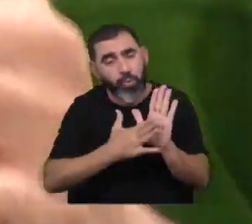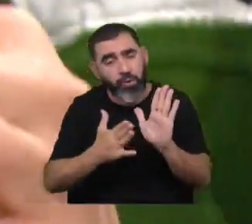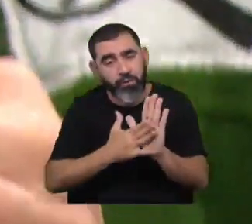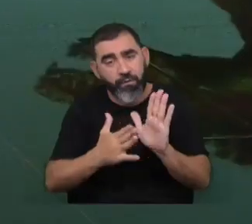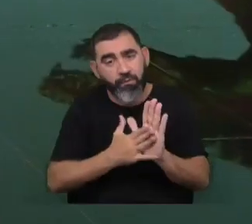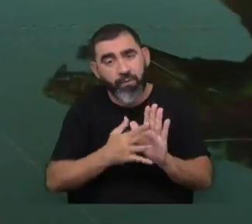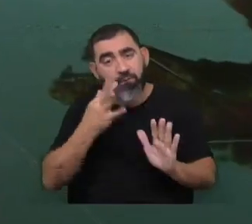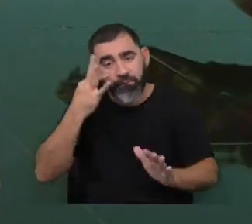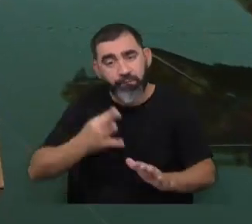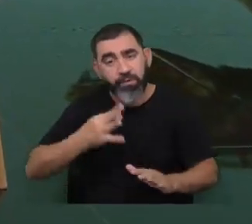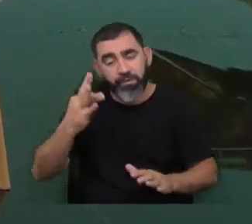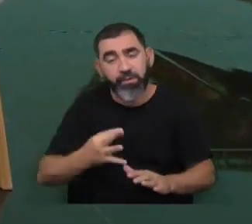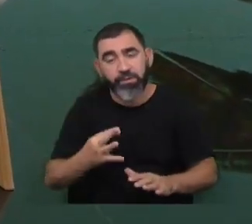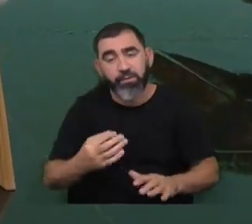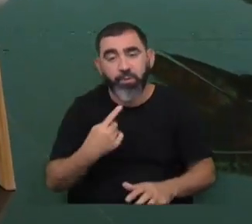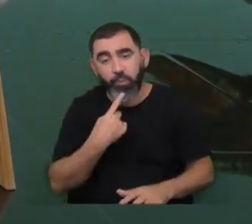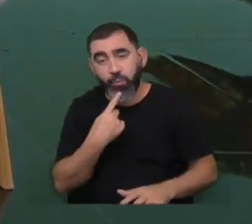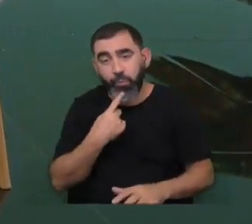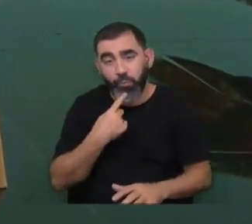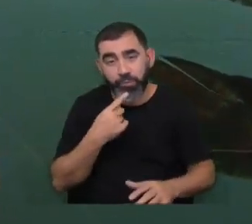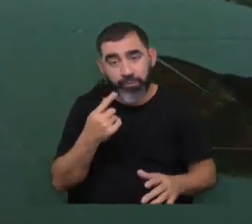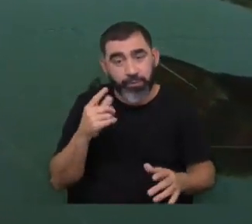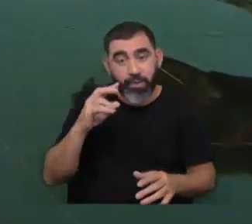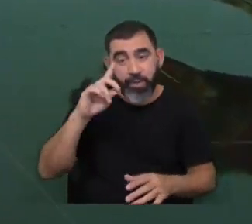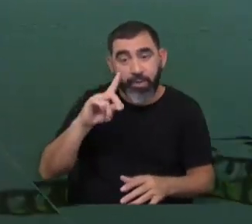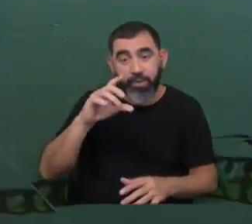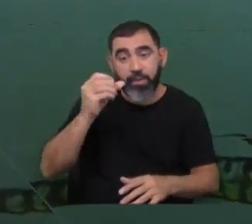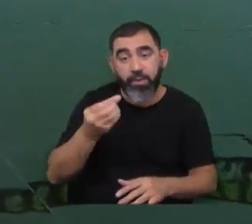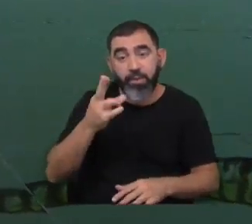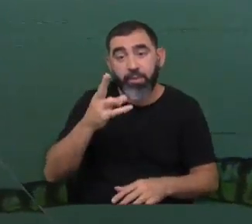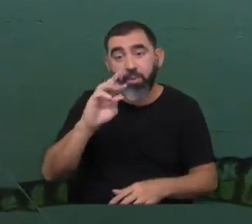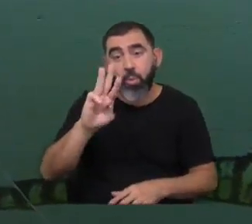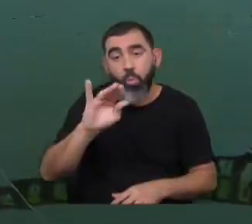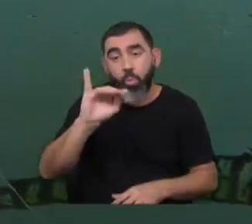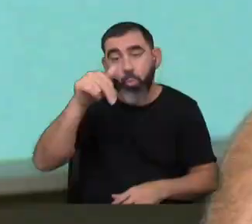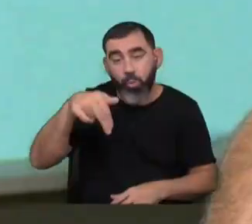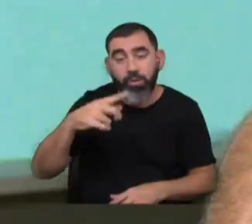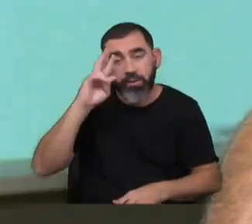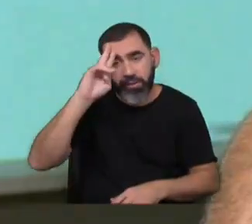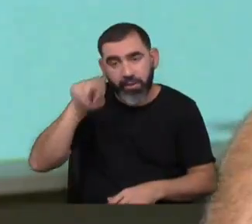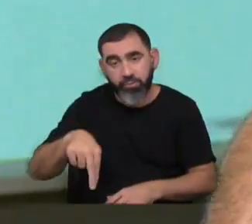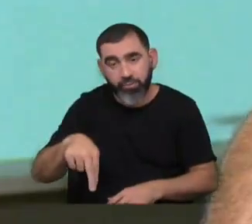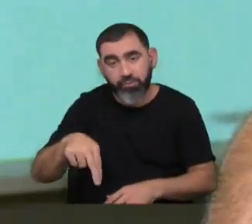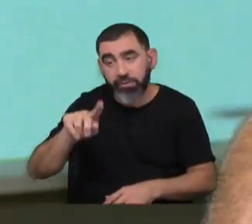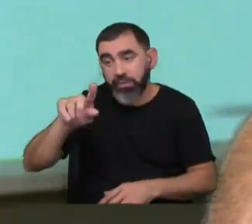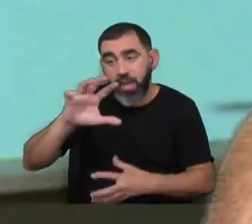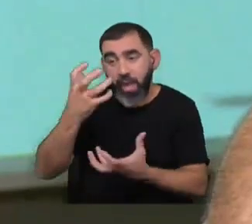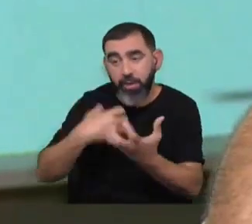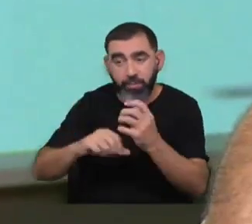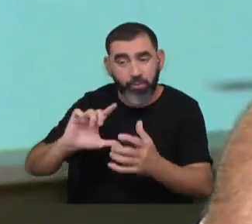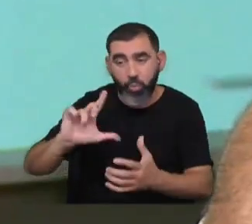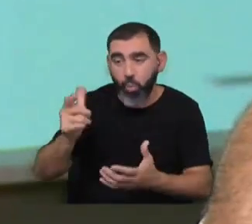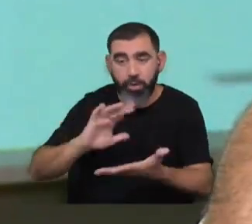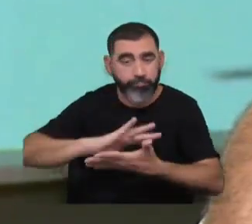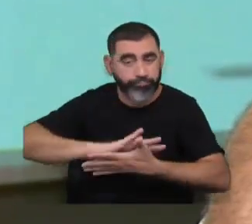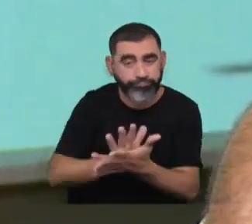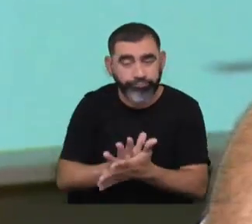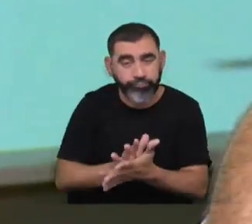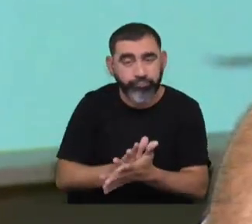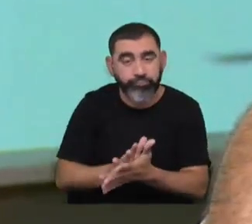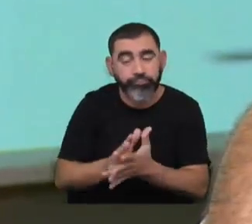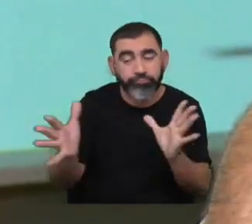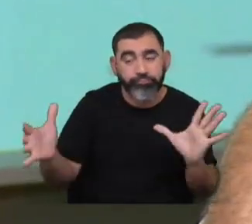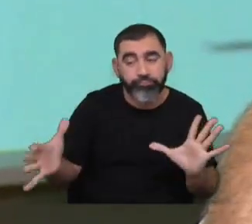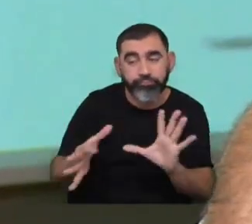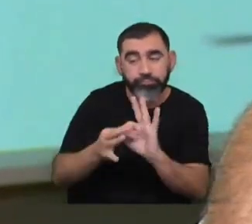puede, para el que tenga duda de que Darwin estaba en lo acertado, este animal ya no existe, se extinguió. Pero a la vez es esa conexión